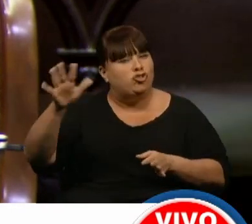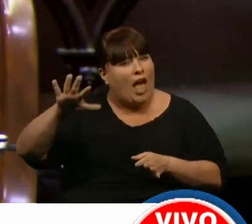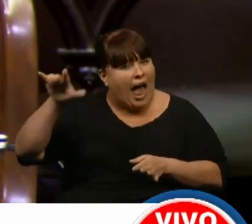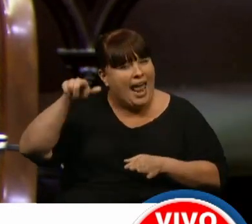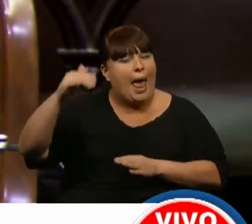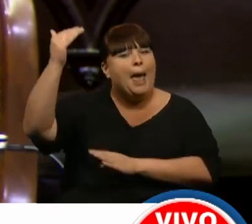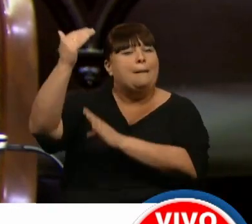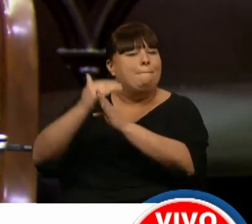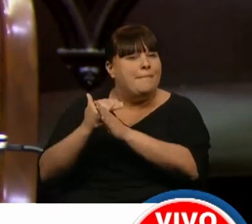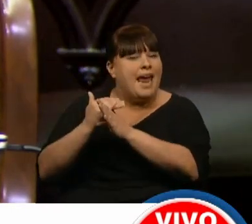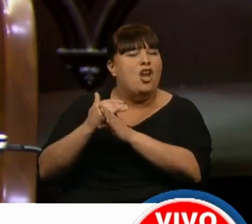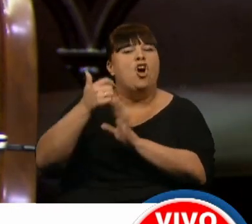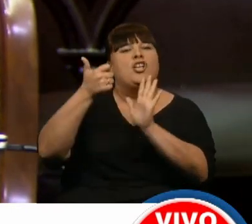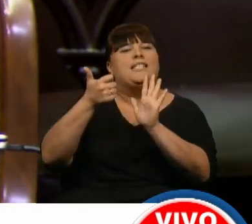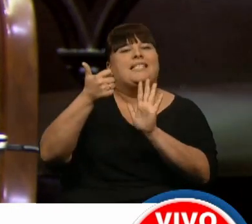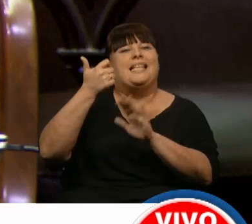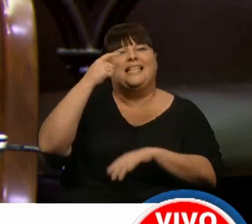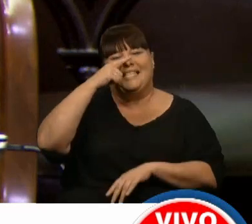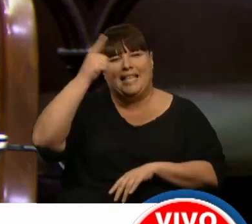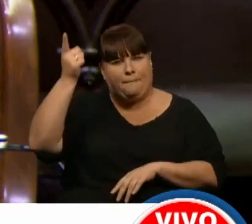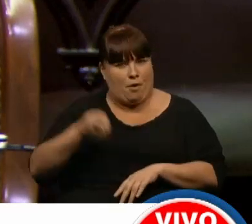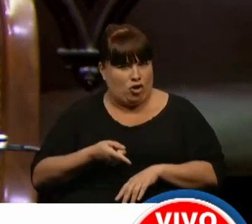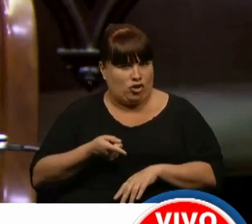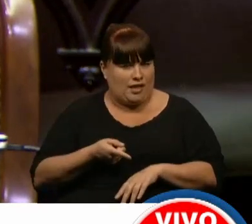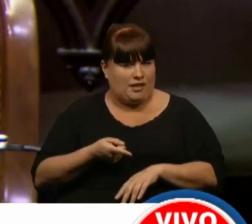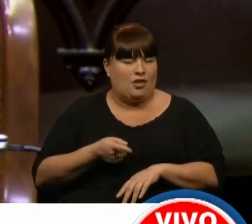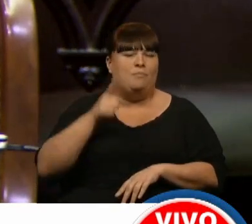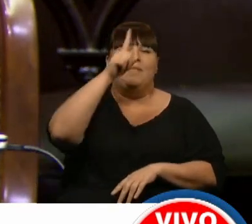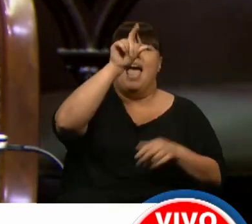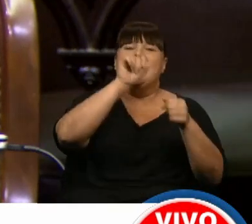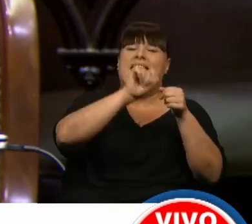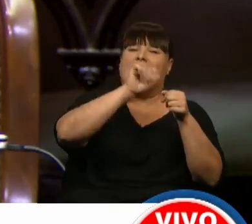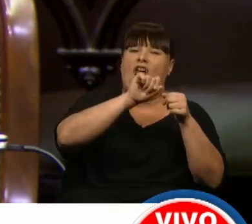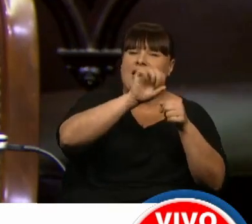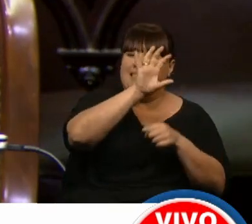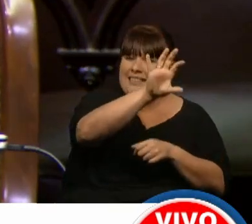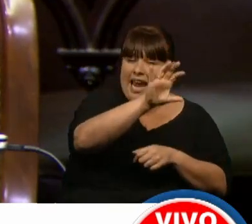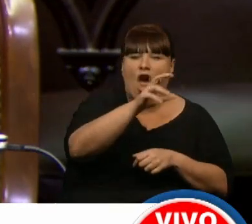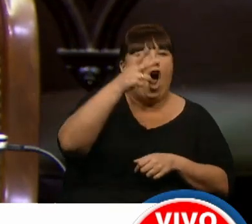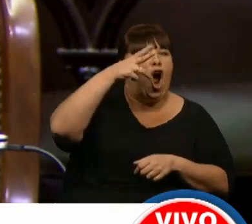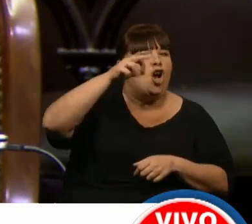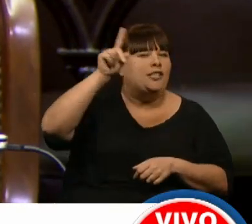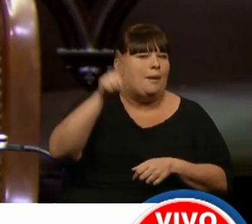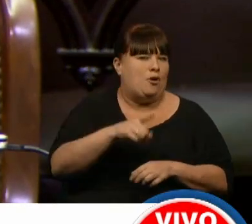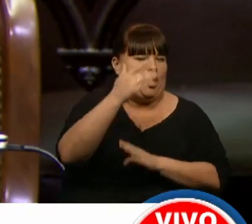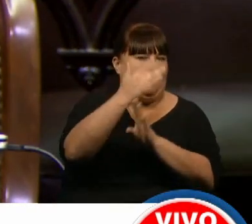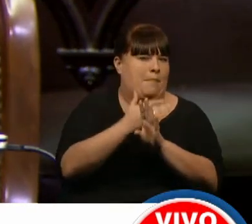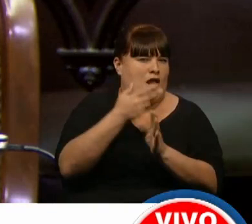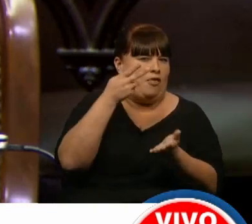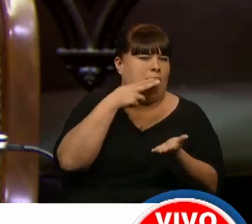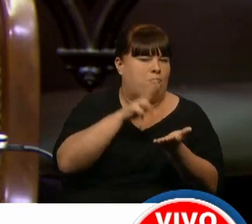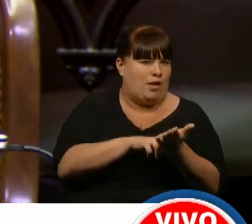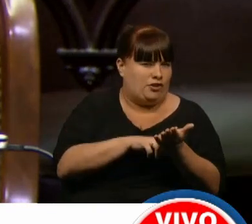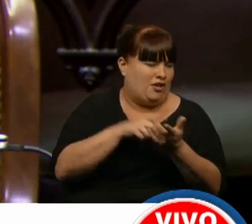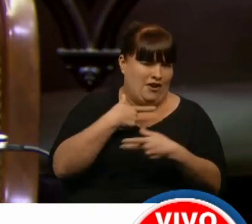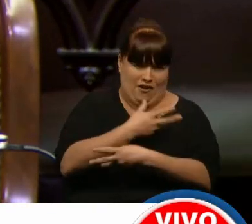Aires esa disminución es de un 67%, y en Santiago del Estero es de un 80%. Y